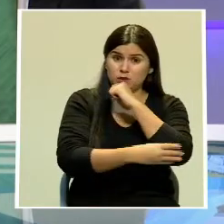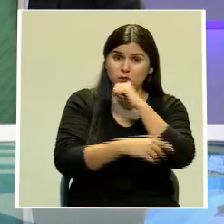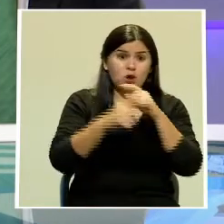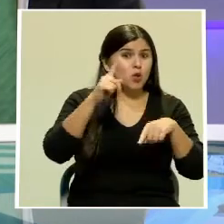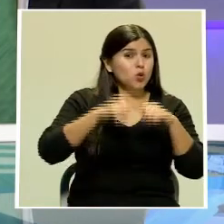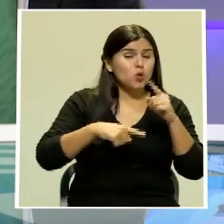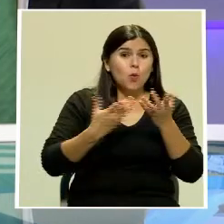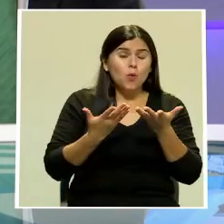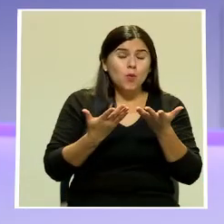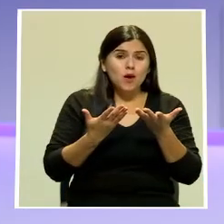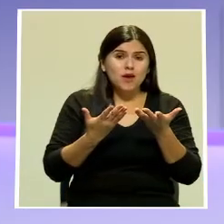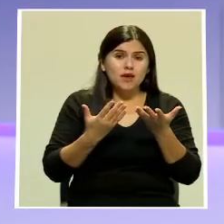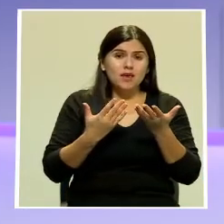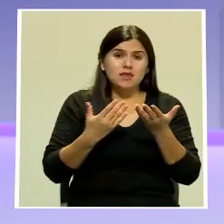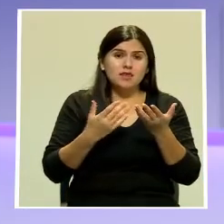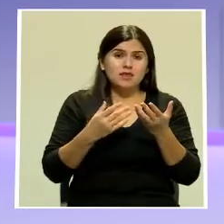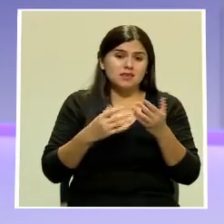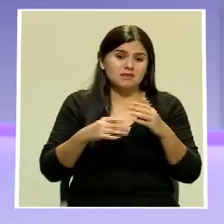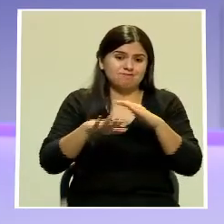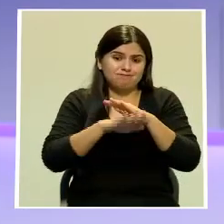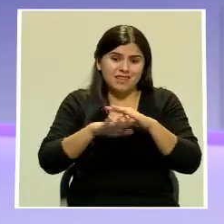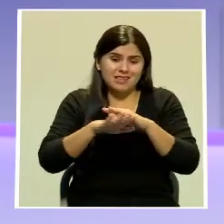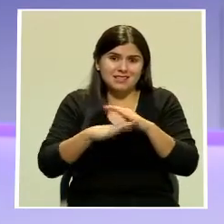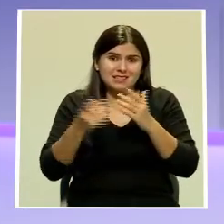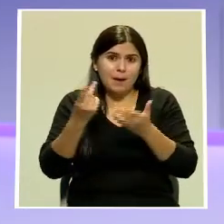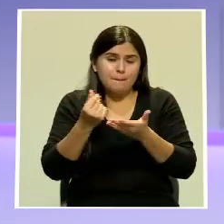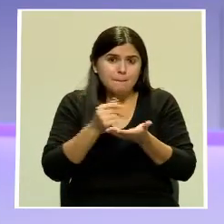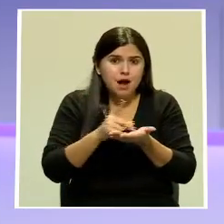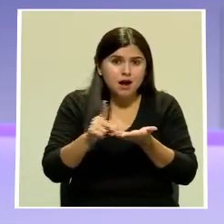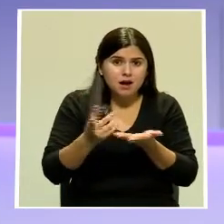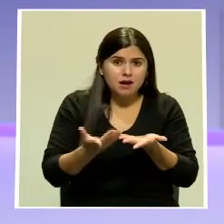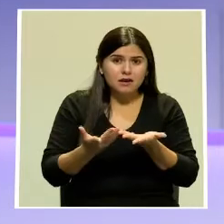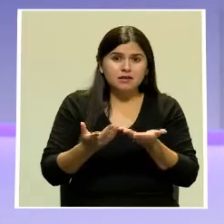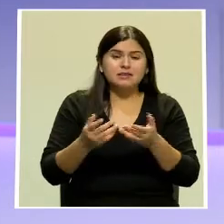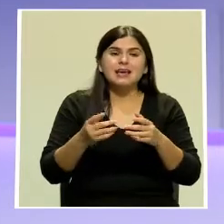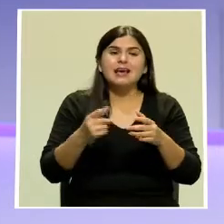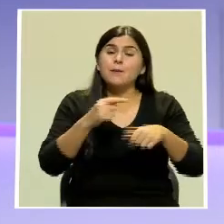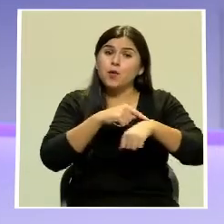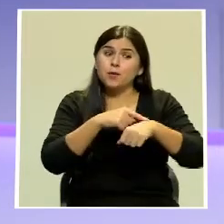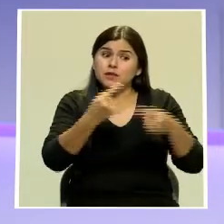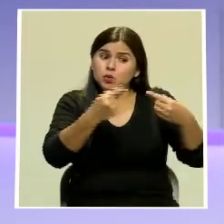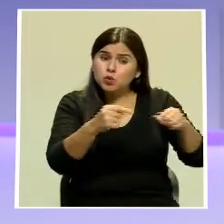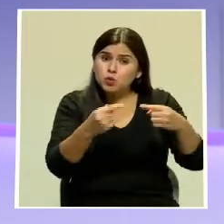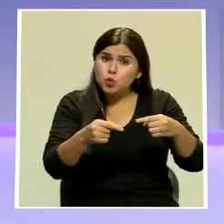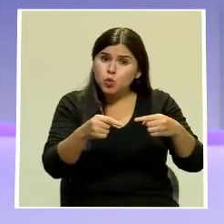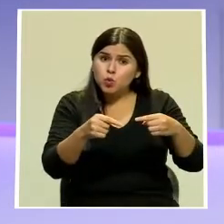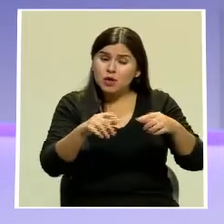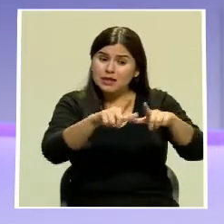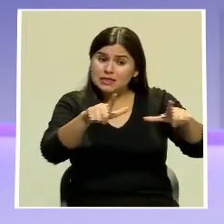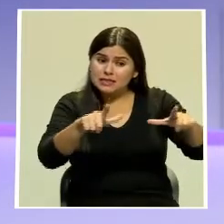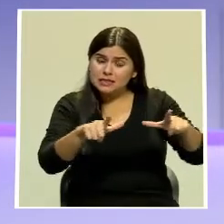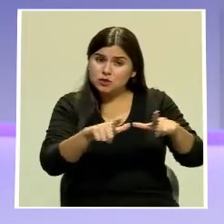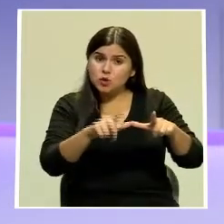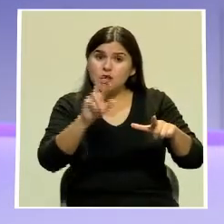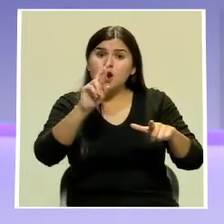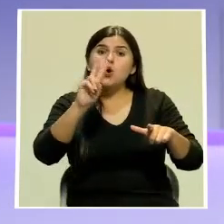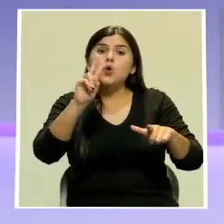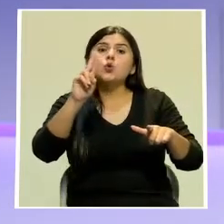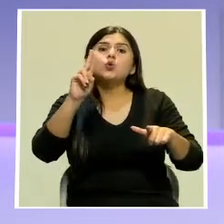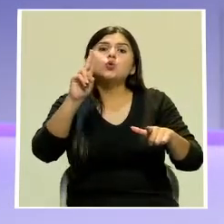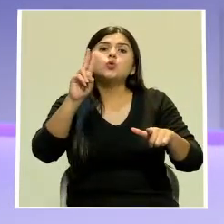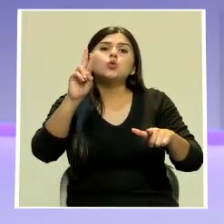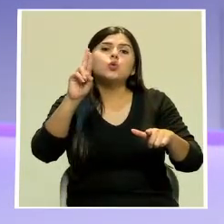sus necesidades. Cuando esto ocurre en las zonas urbanas, uno sabe que en el campo, que en la zona rural,